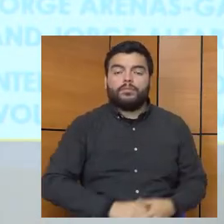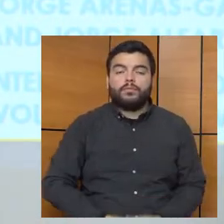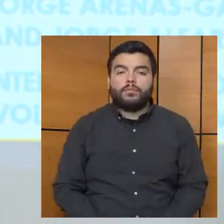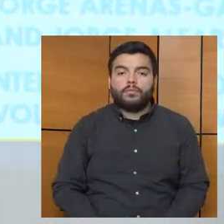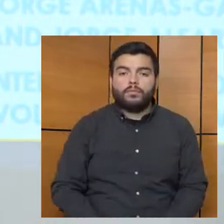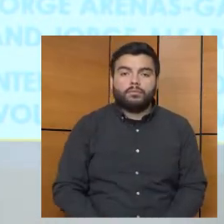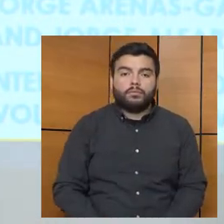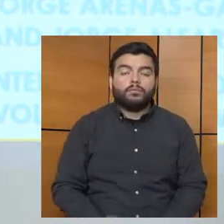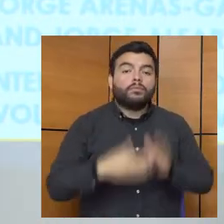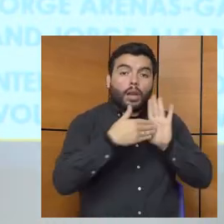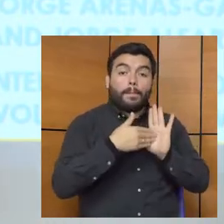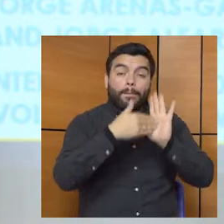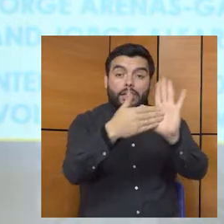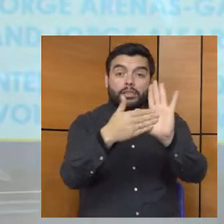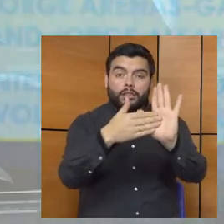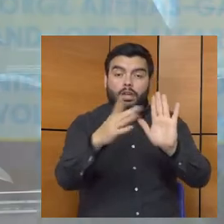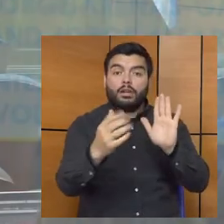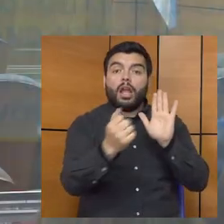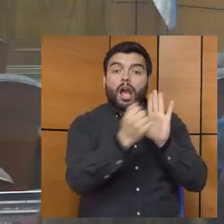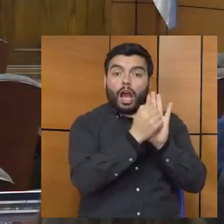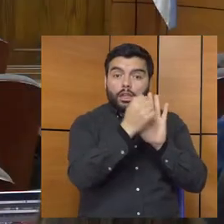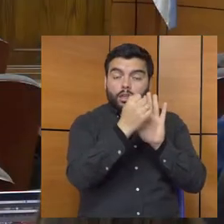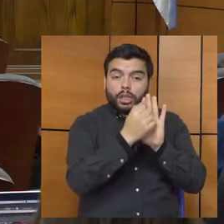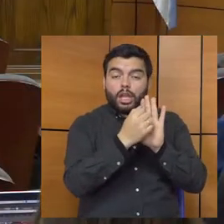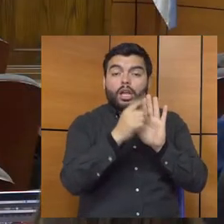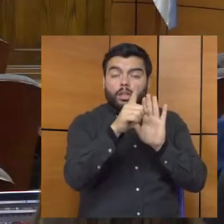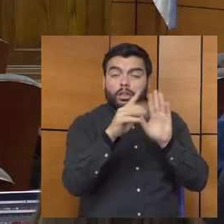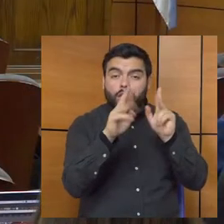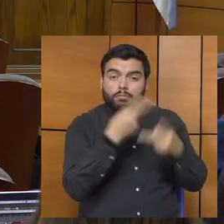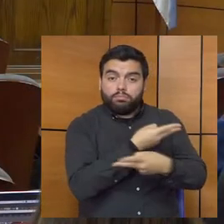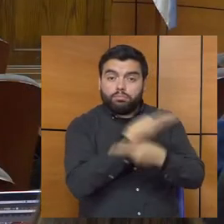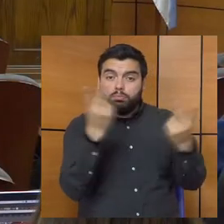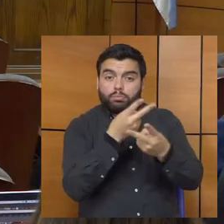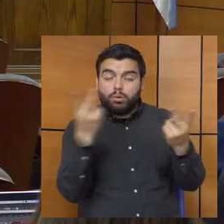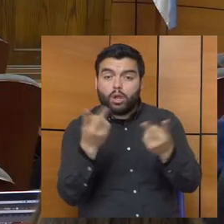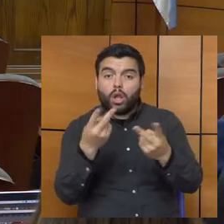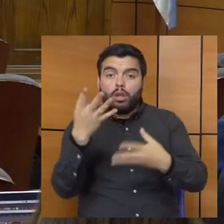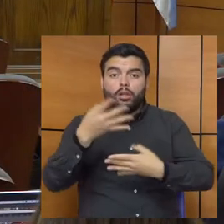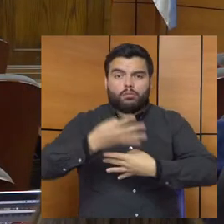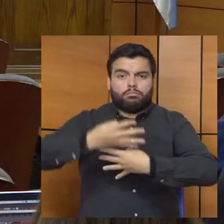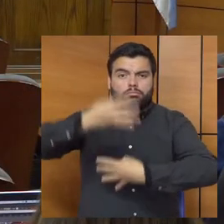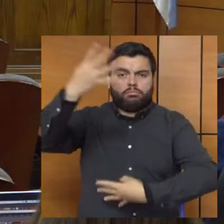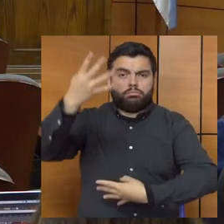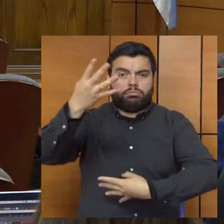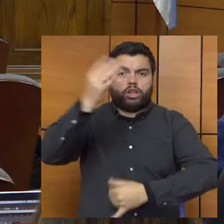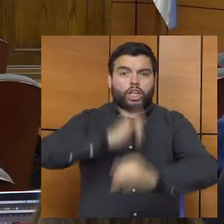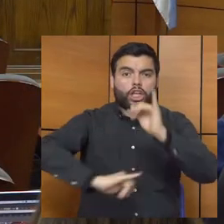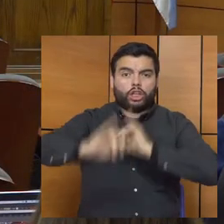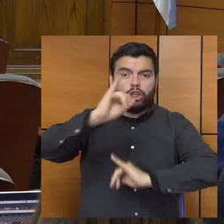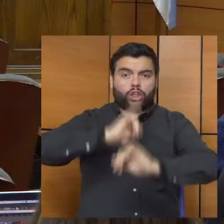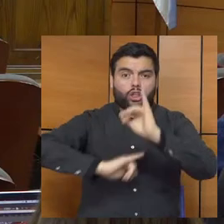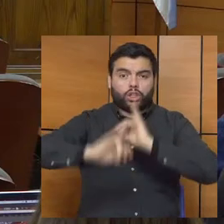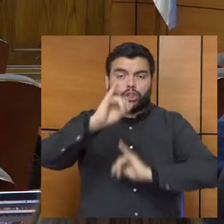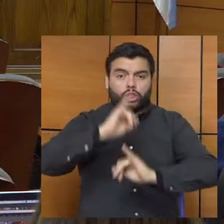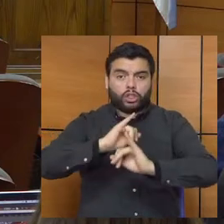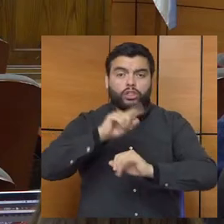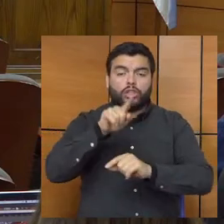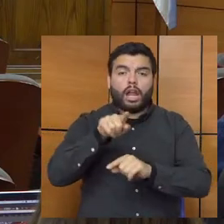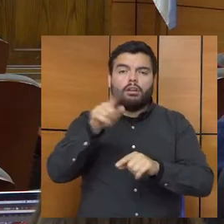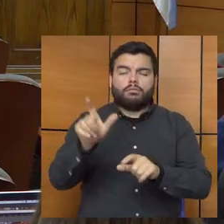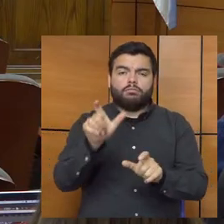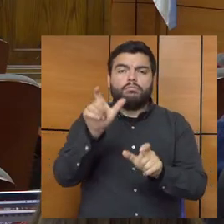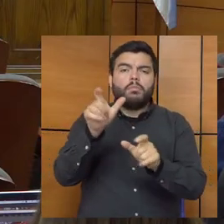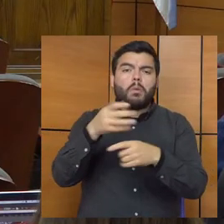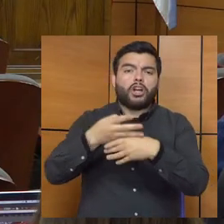Vamos a presentar este artículo, que se publicó en la revista International Journal of Environmental Research and Public Health,